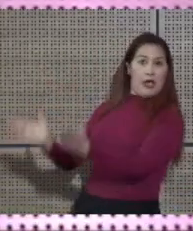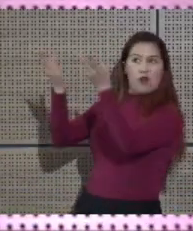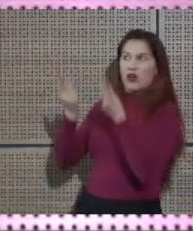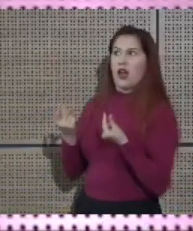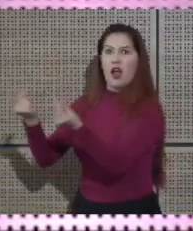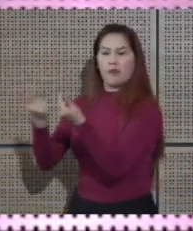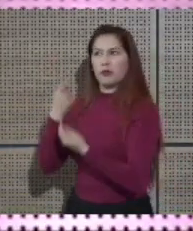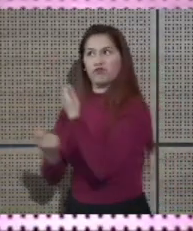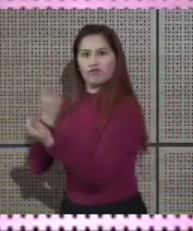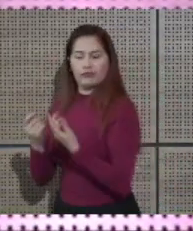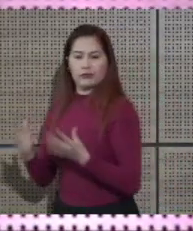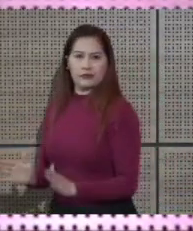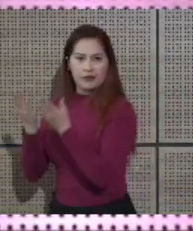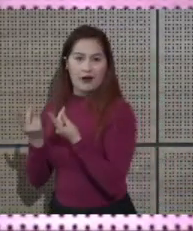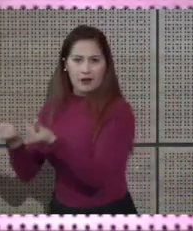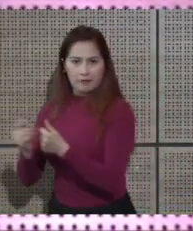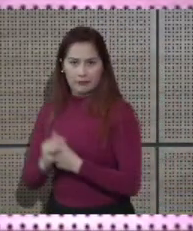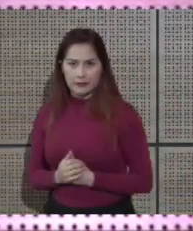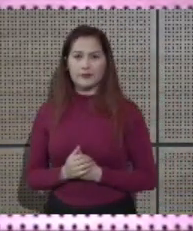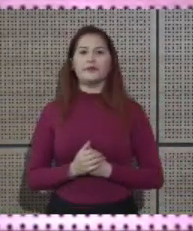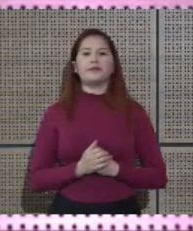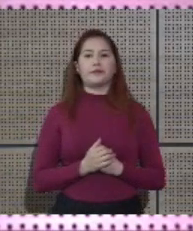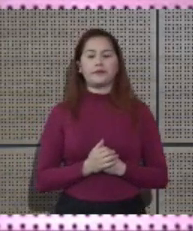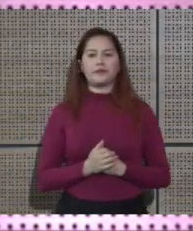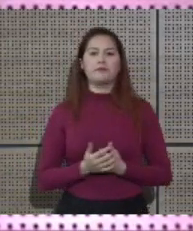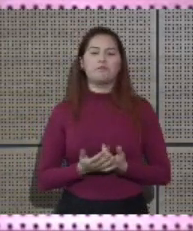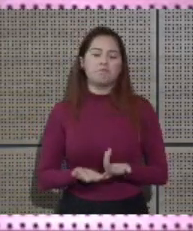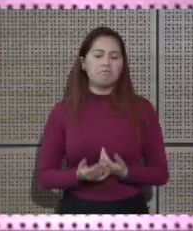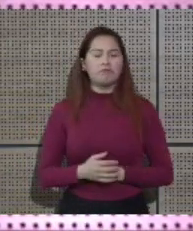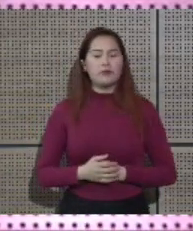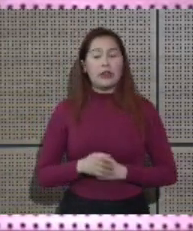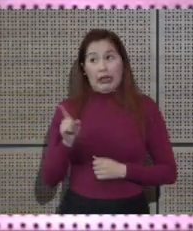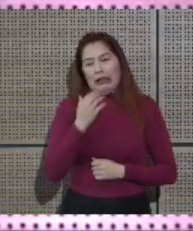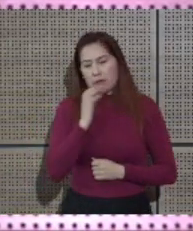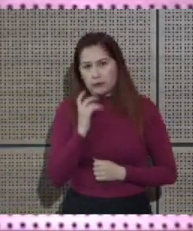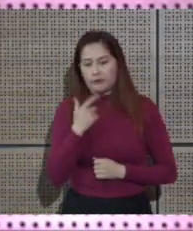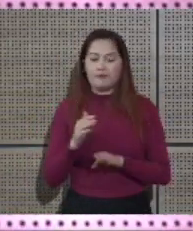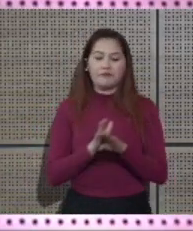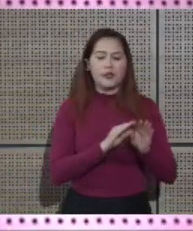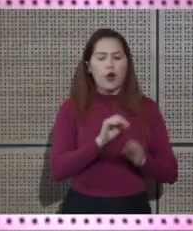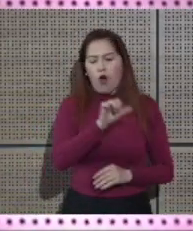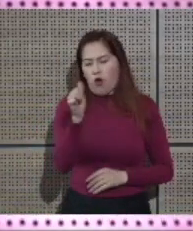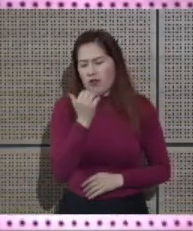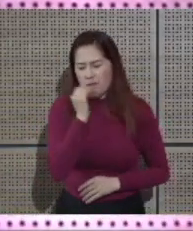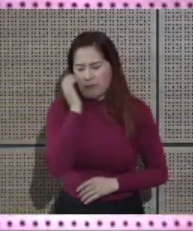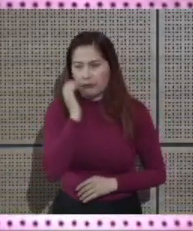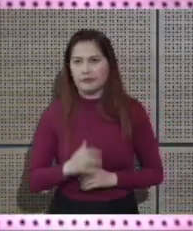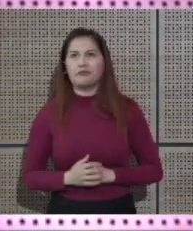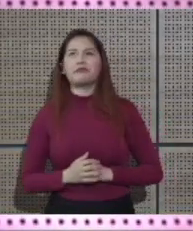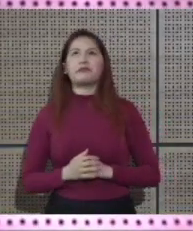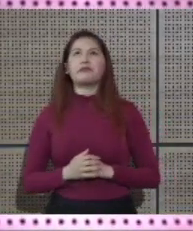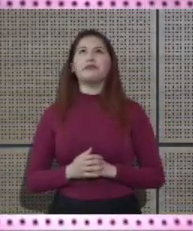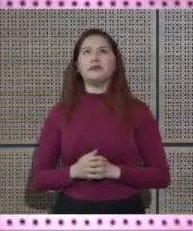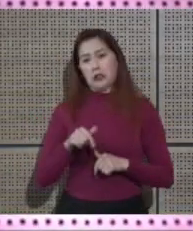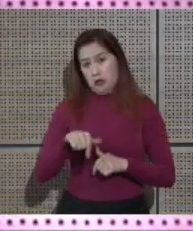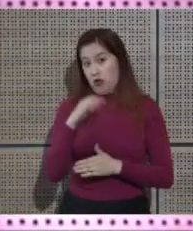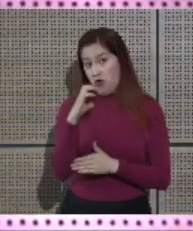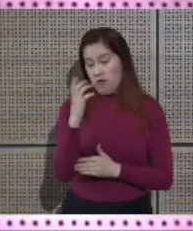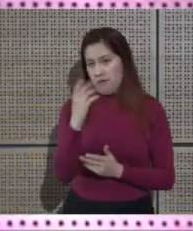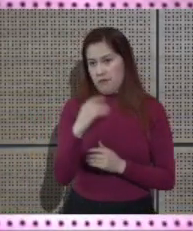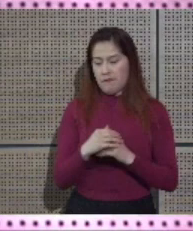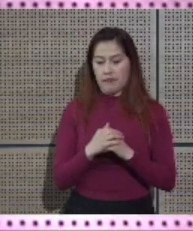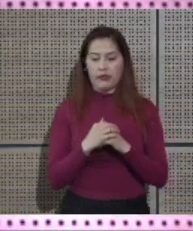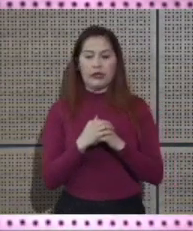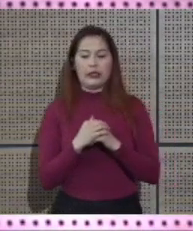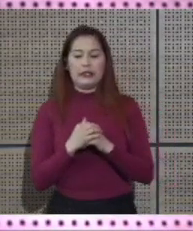cifras, nuevamente tomando el caso de Colombia, pero es muy parecido nuevamente al resto de los países. En